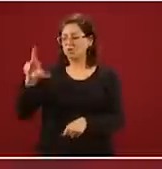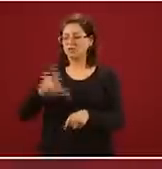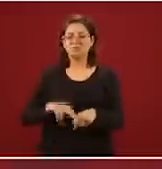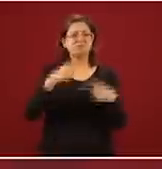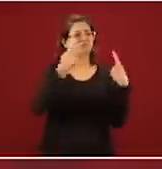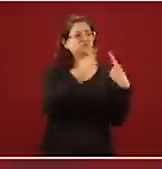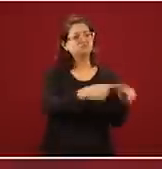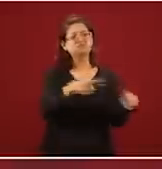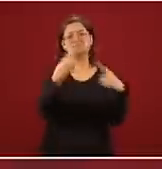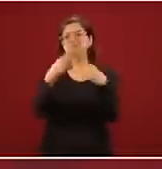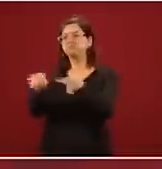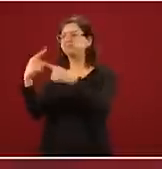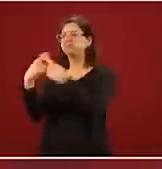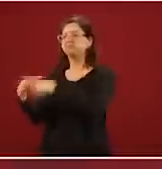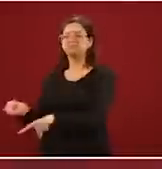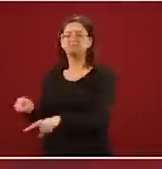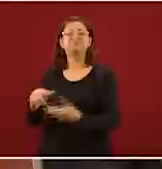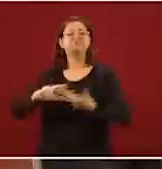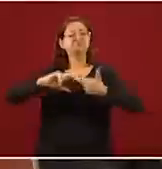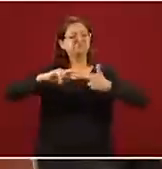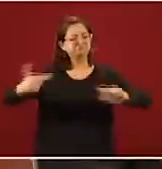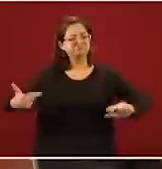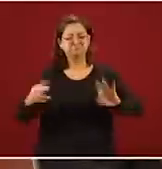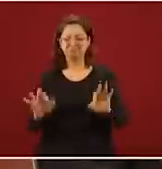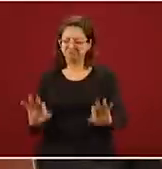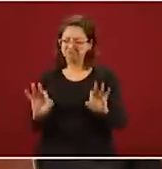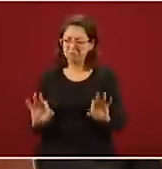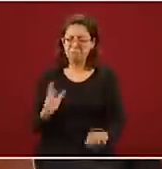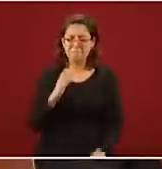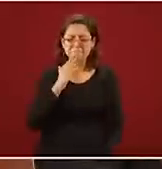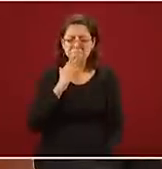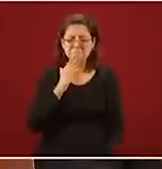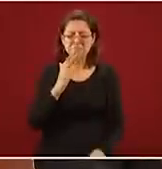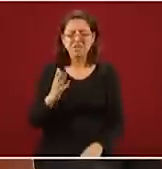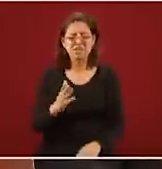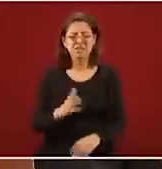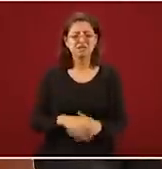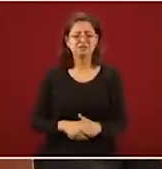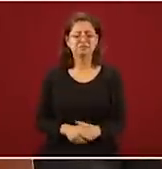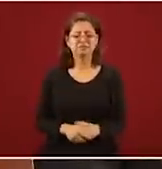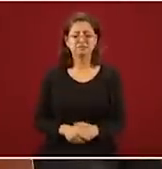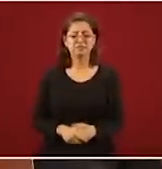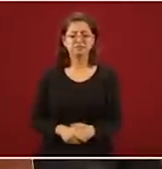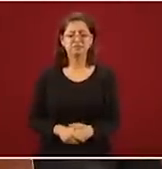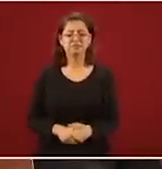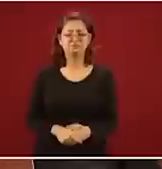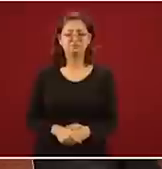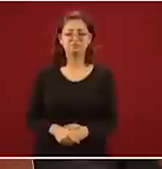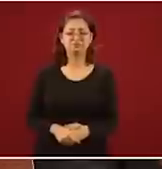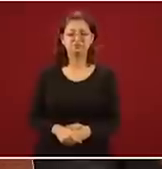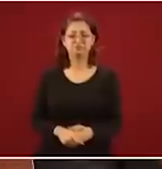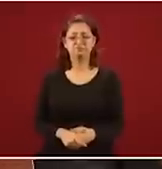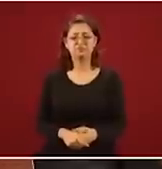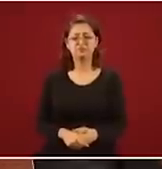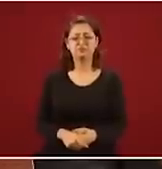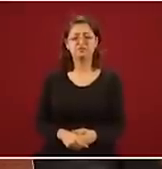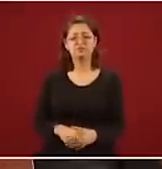gobernadores. ¿Saben cuántos faltaron? Y no era porque había